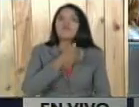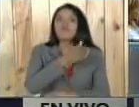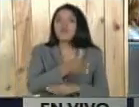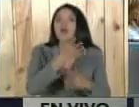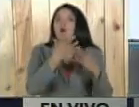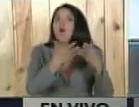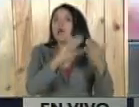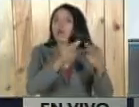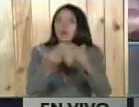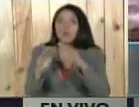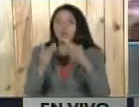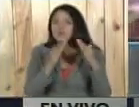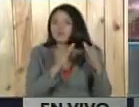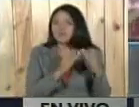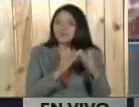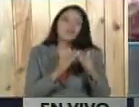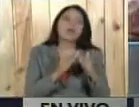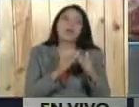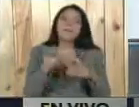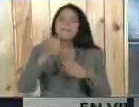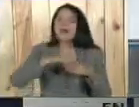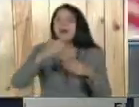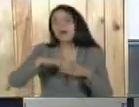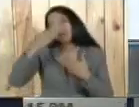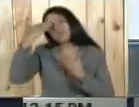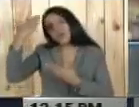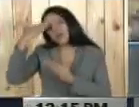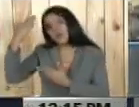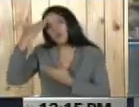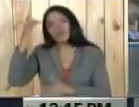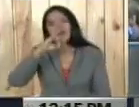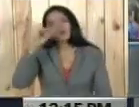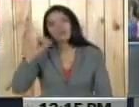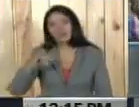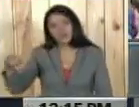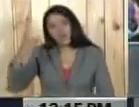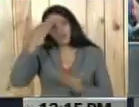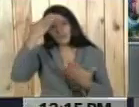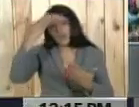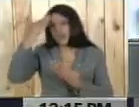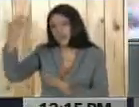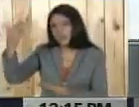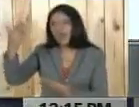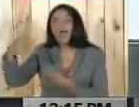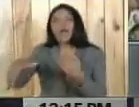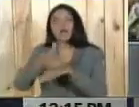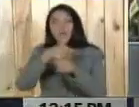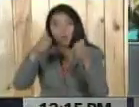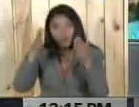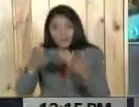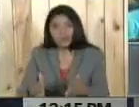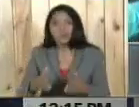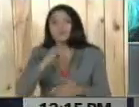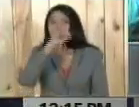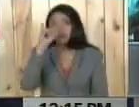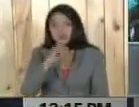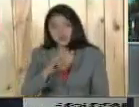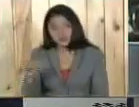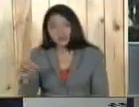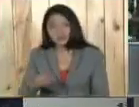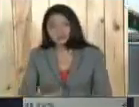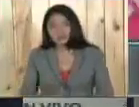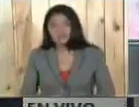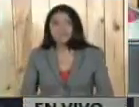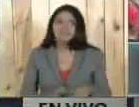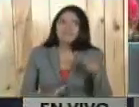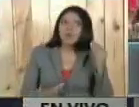comunidades populares de Maracaibo. Un saludo a Maracaibo y al Zulia. Y al gobernador Francisco Javier Arias Cárdenas,